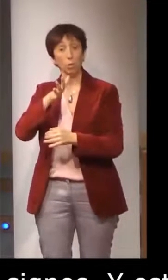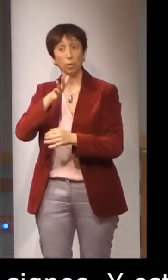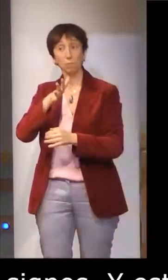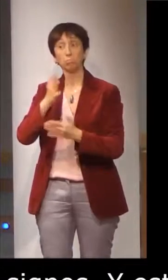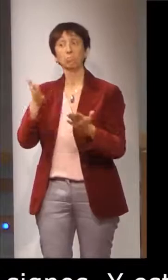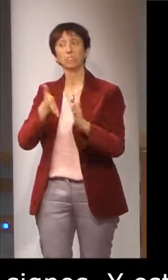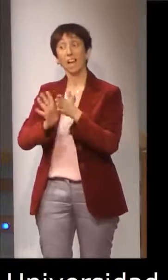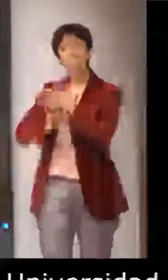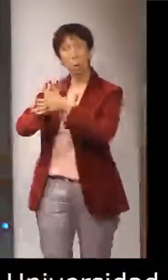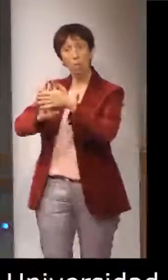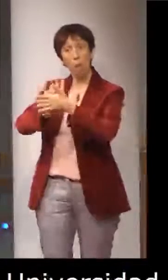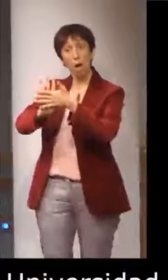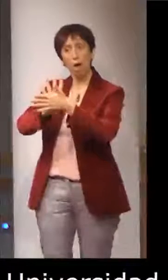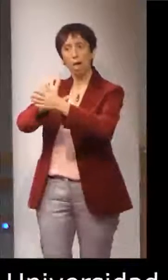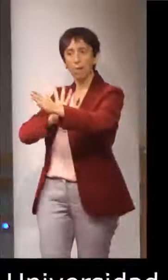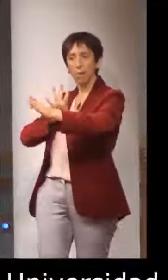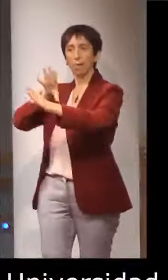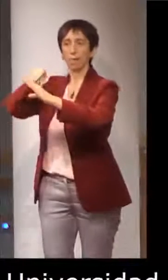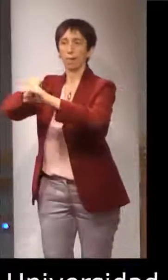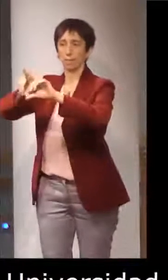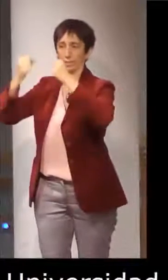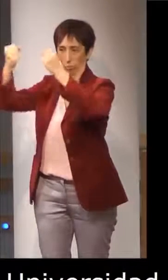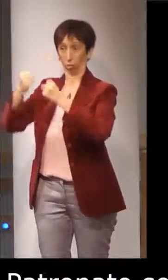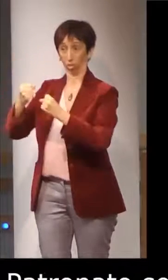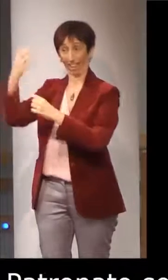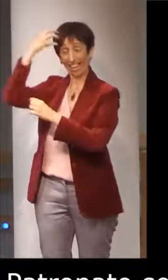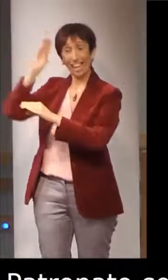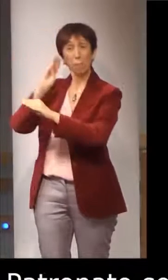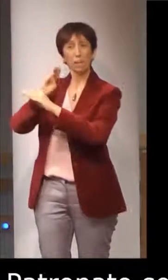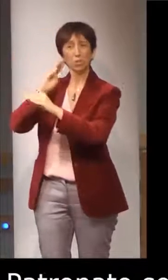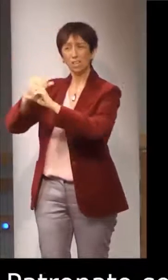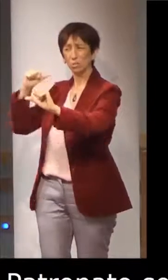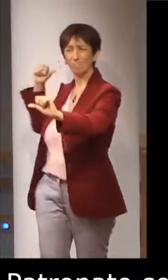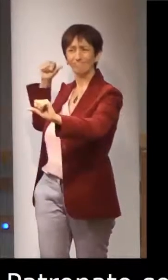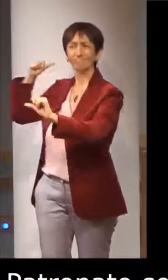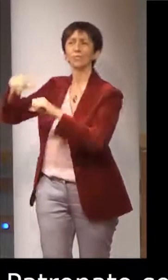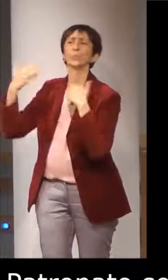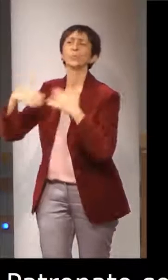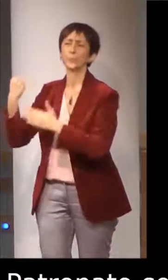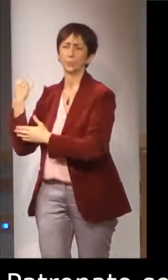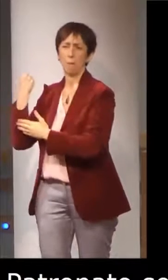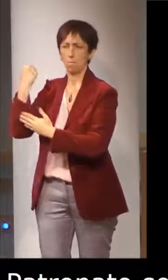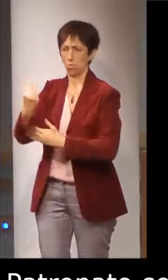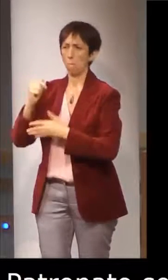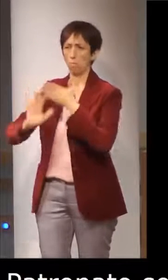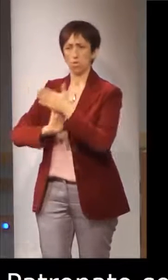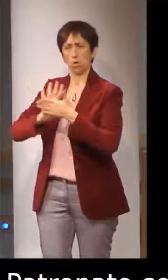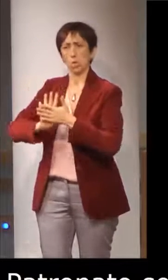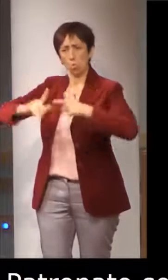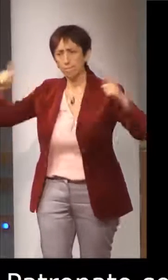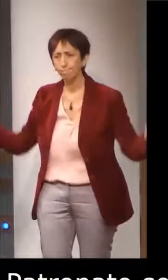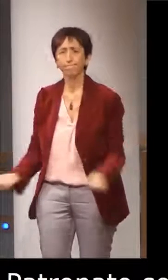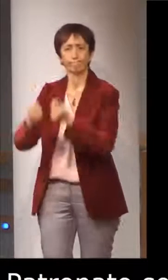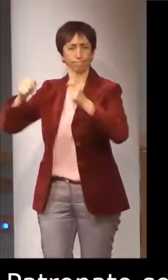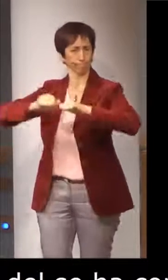a través del CENELSE, se ha convertido en el impulsor de la inclusión de la lengua de signos en las instituciones, y que ha venido